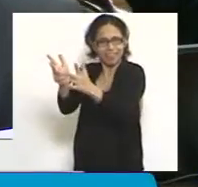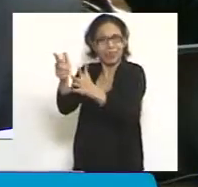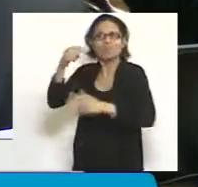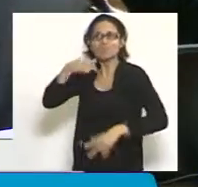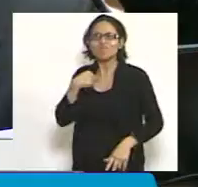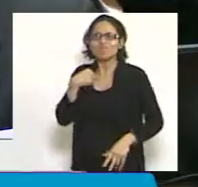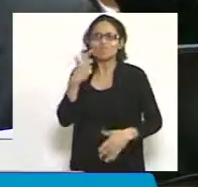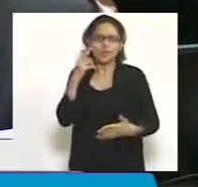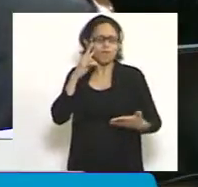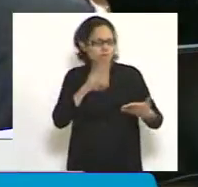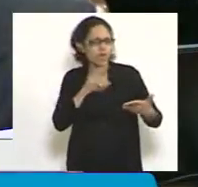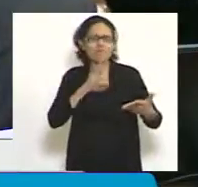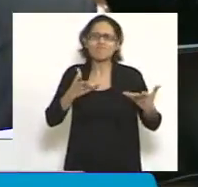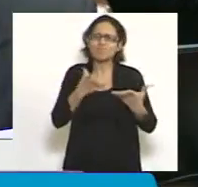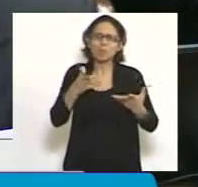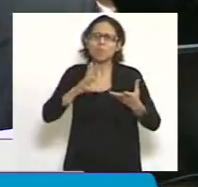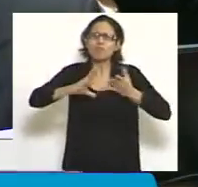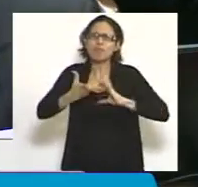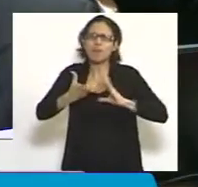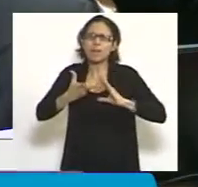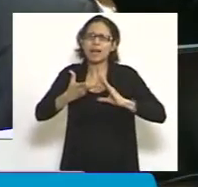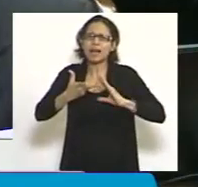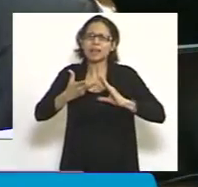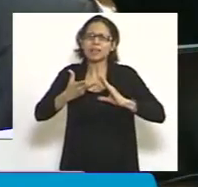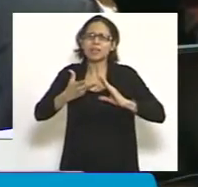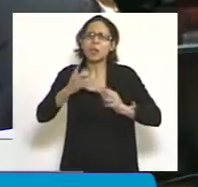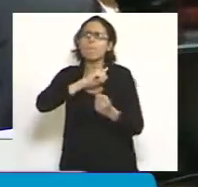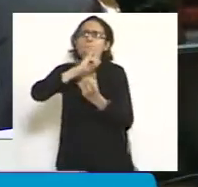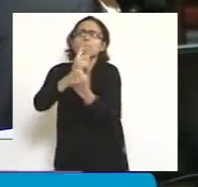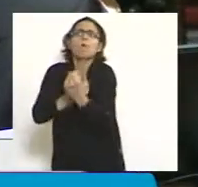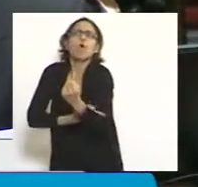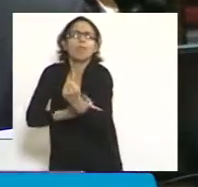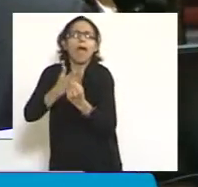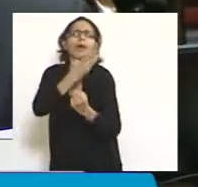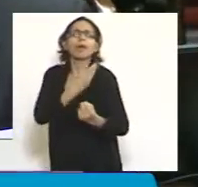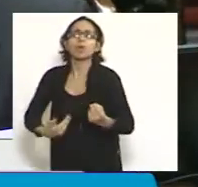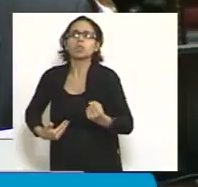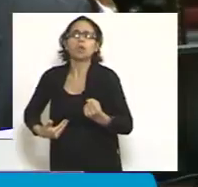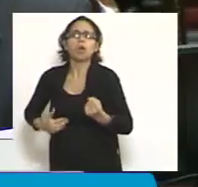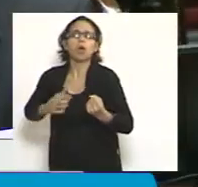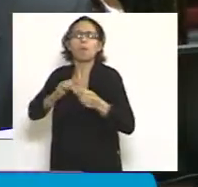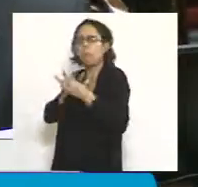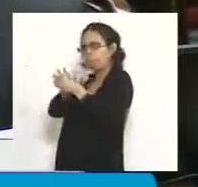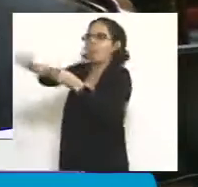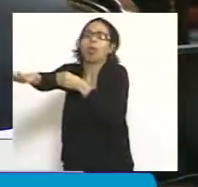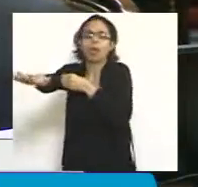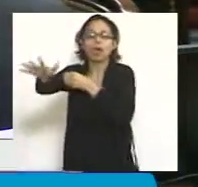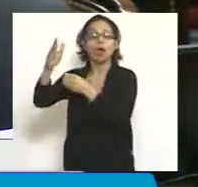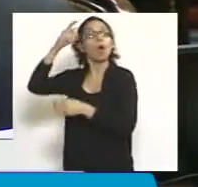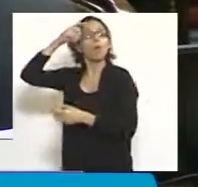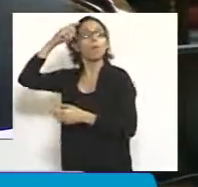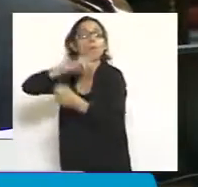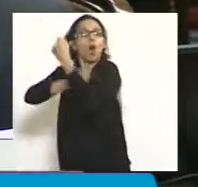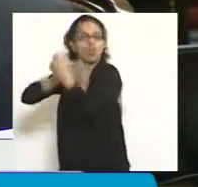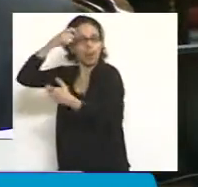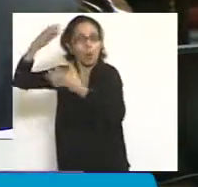claramente que hay un avasallamiento por parte del Poder Ejecutivo sobre el Poder Judicial. Y esto no lo vemos